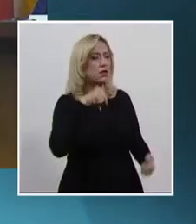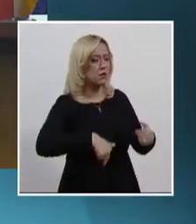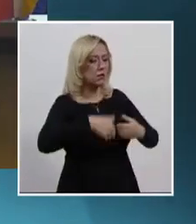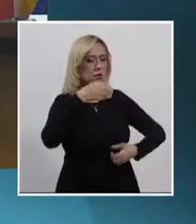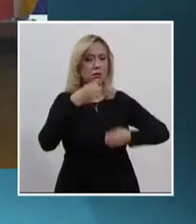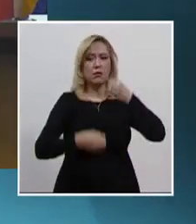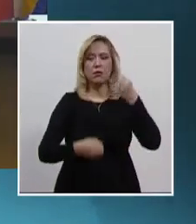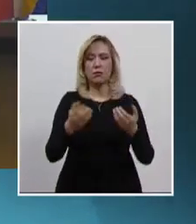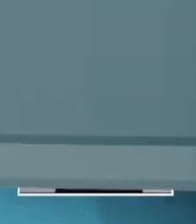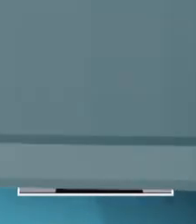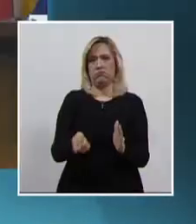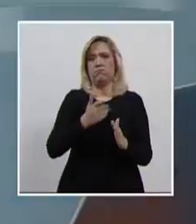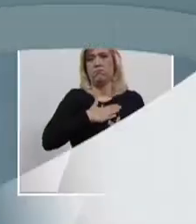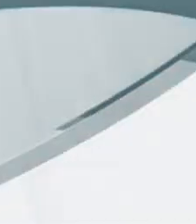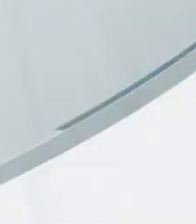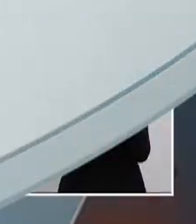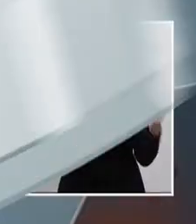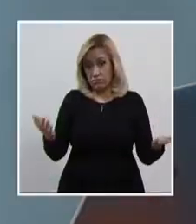democracia.